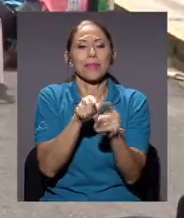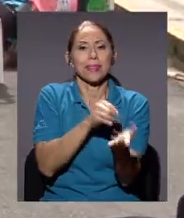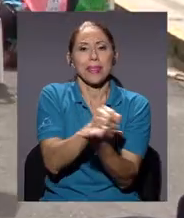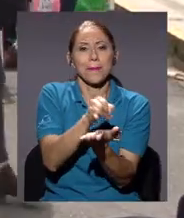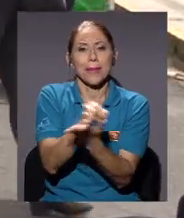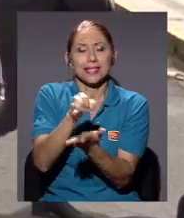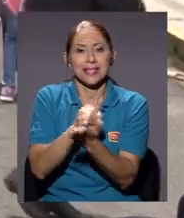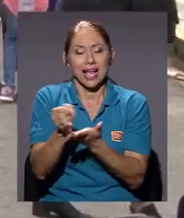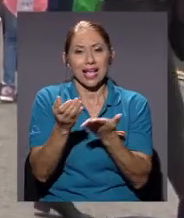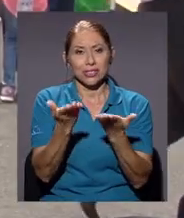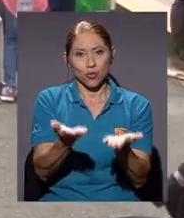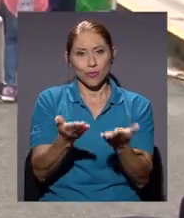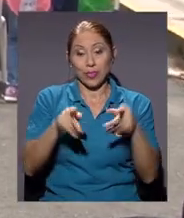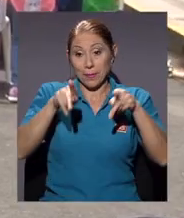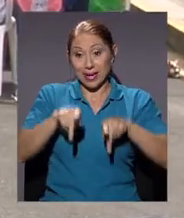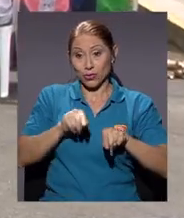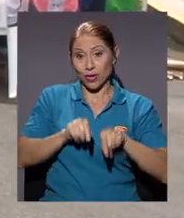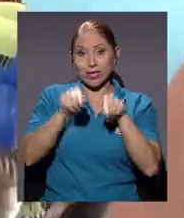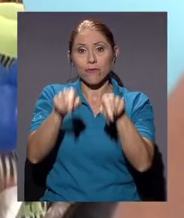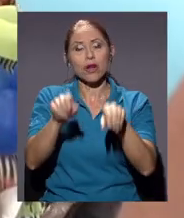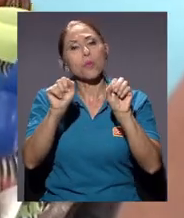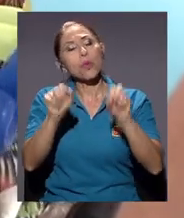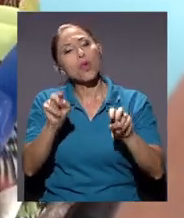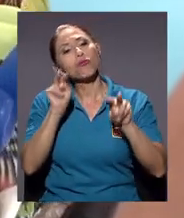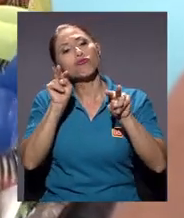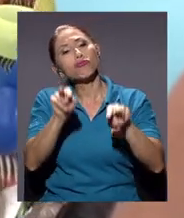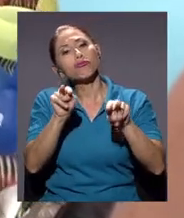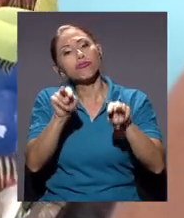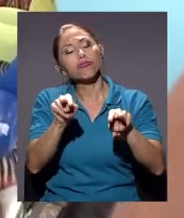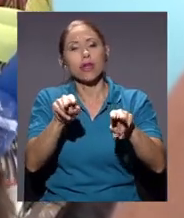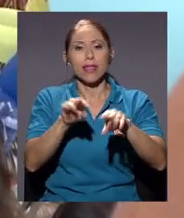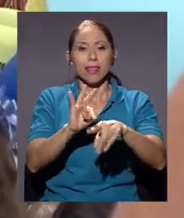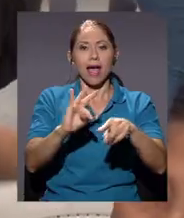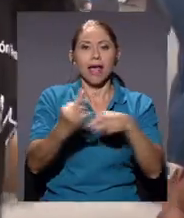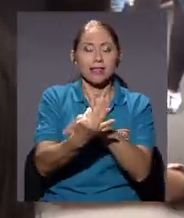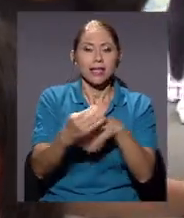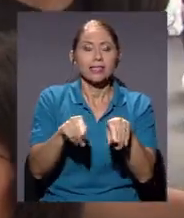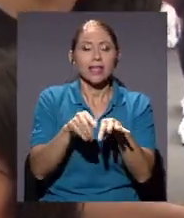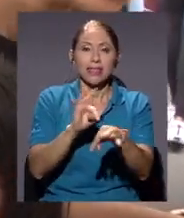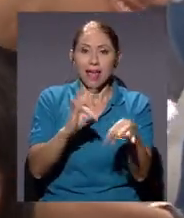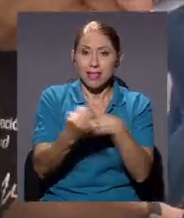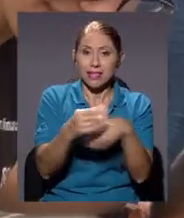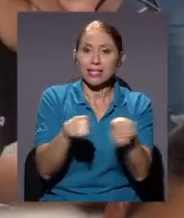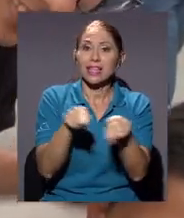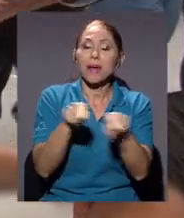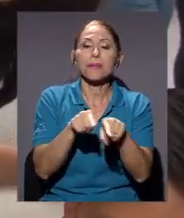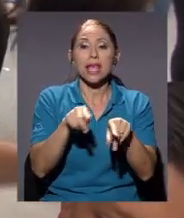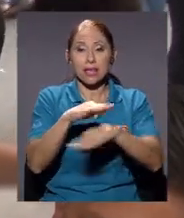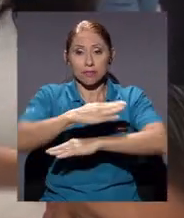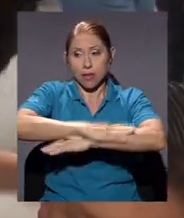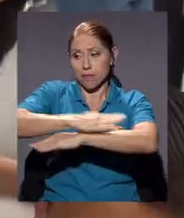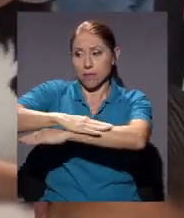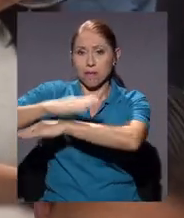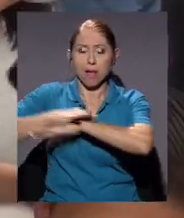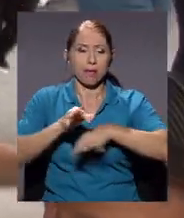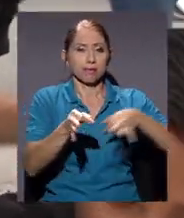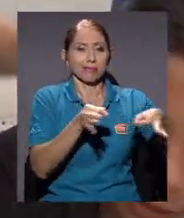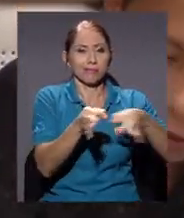sede. Los asistentes pudieron disfrutar de pequeños talleres y una explicación en cada uno de los puestos.